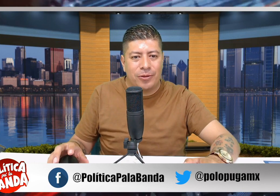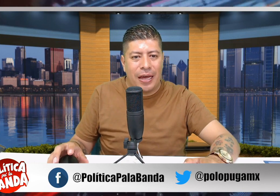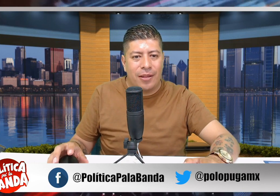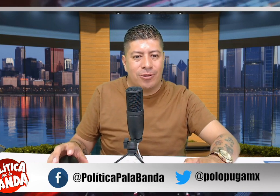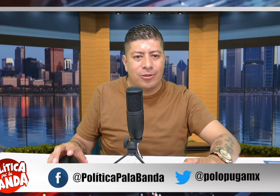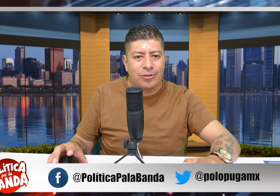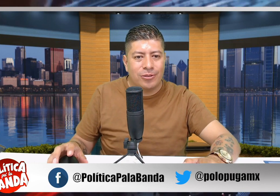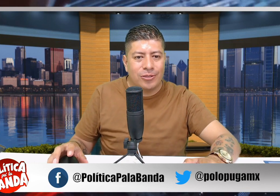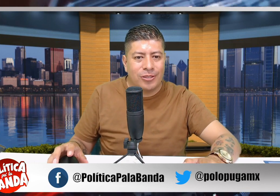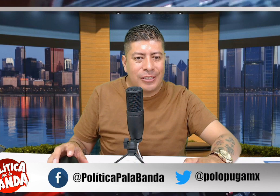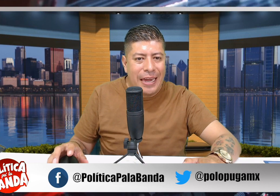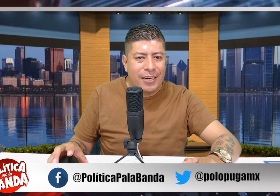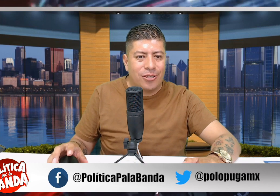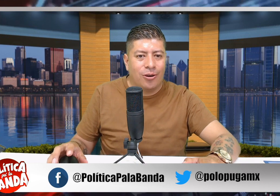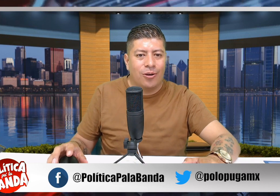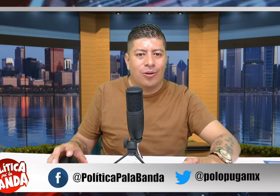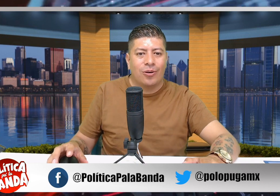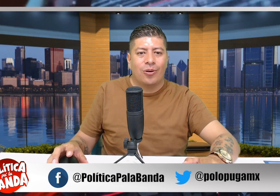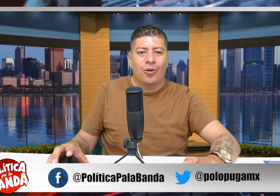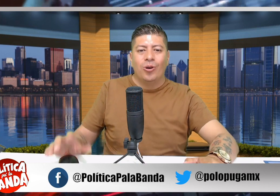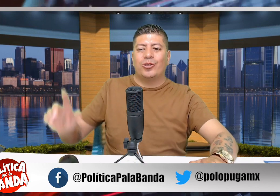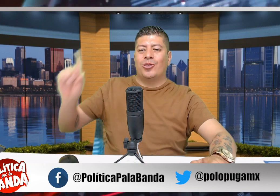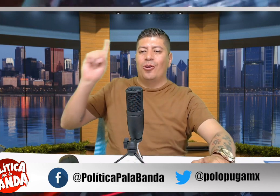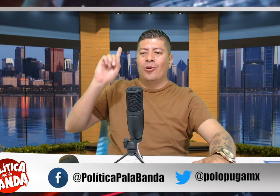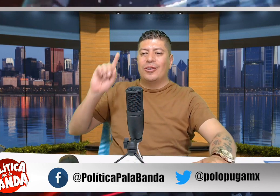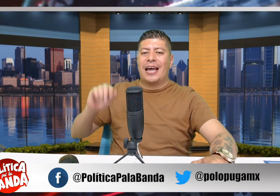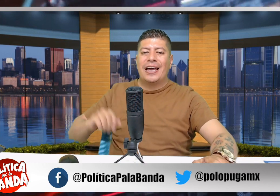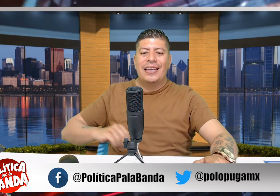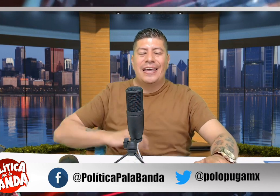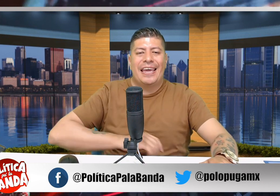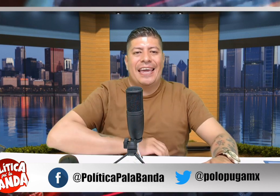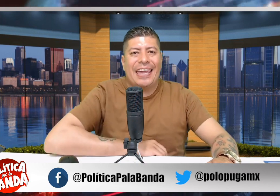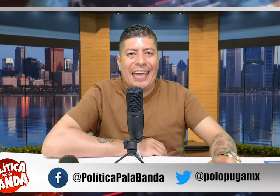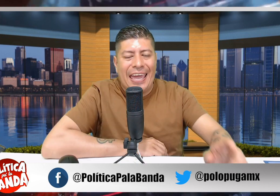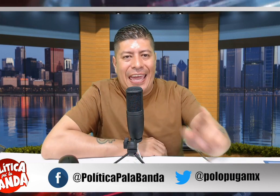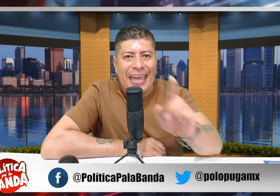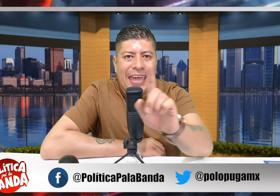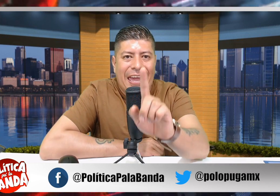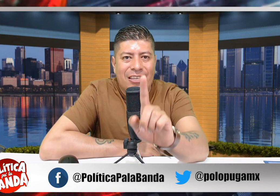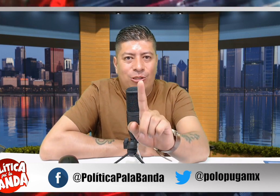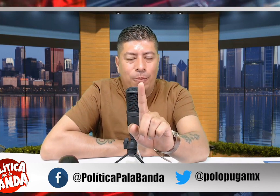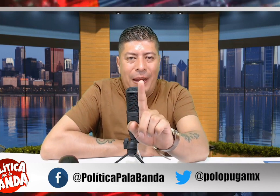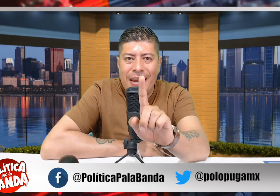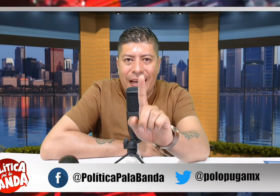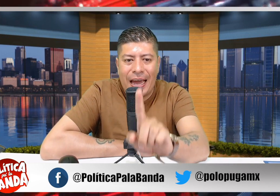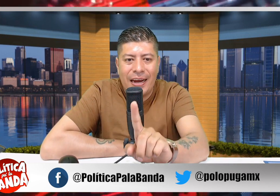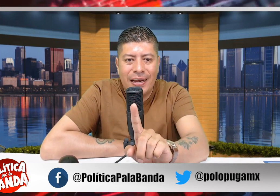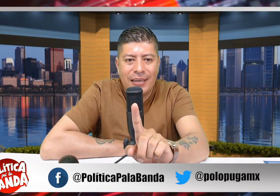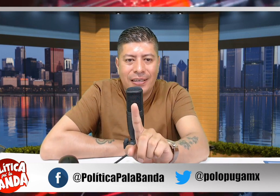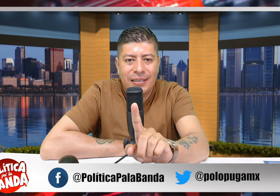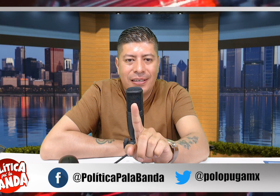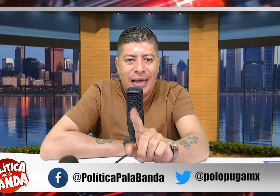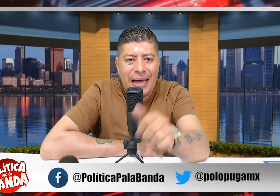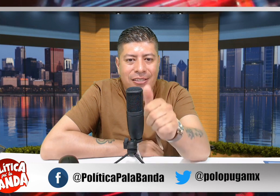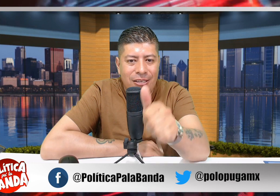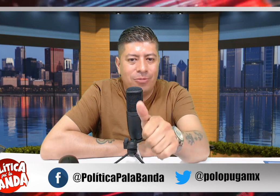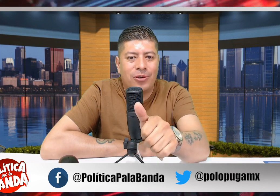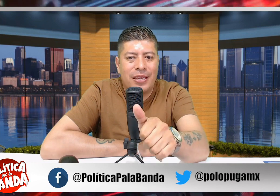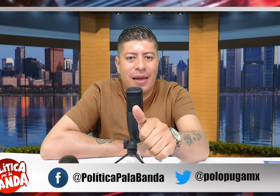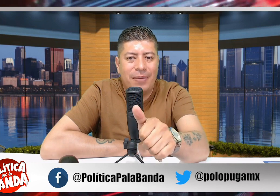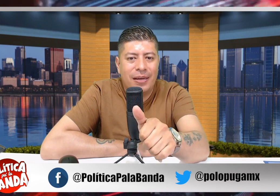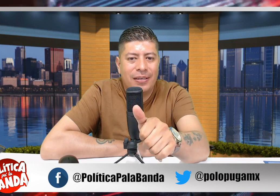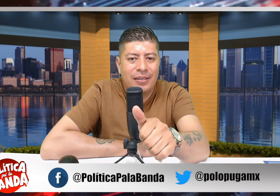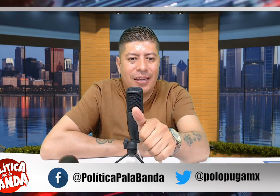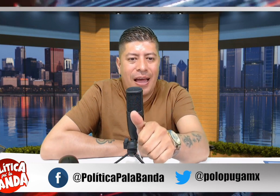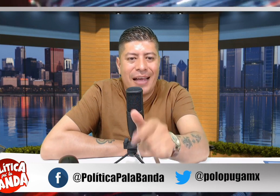diputado sergio boots luna en su plena cara a ciro